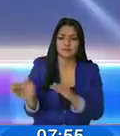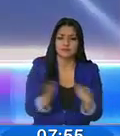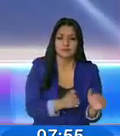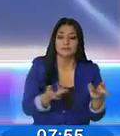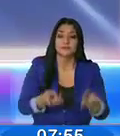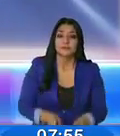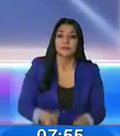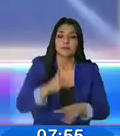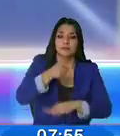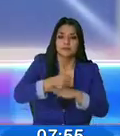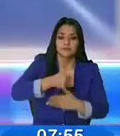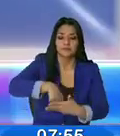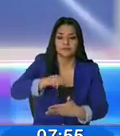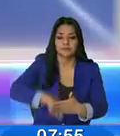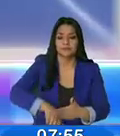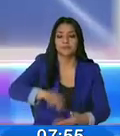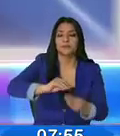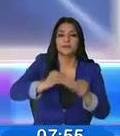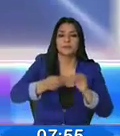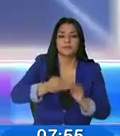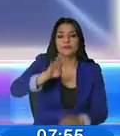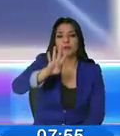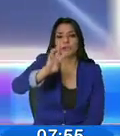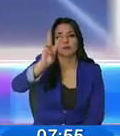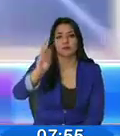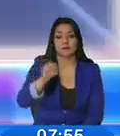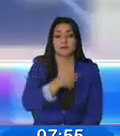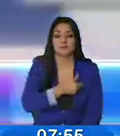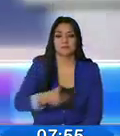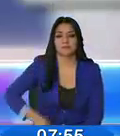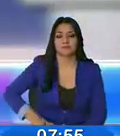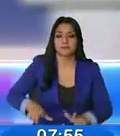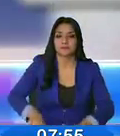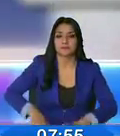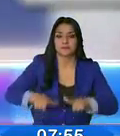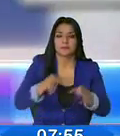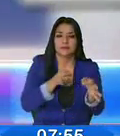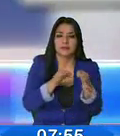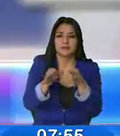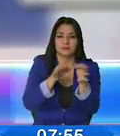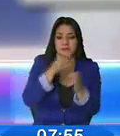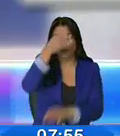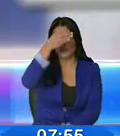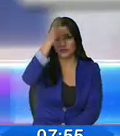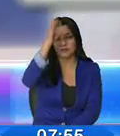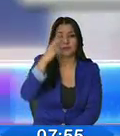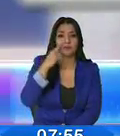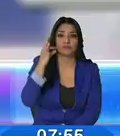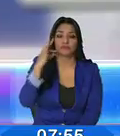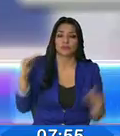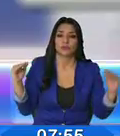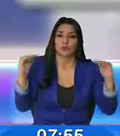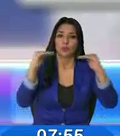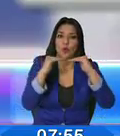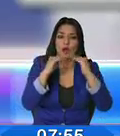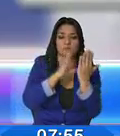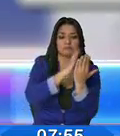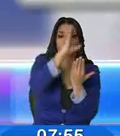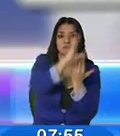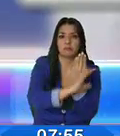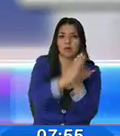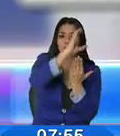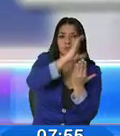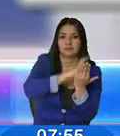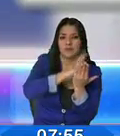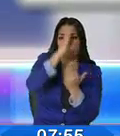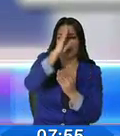a través del decreto 460, el presidente Lenín Moreno aclaró que los conceptos de equidad de género en las mallas curriculares de